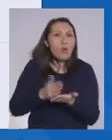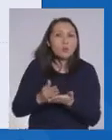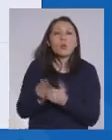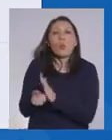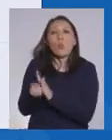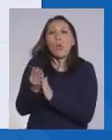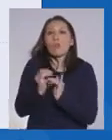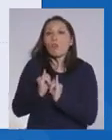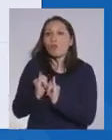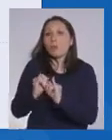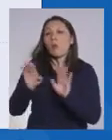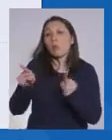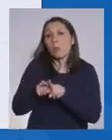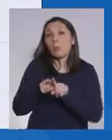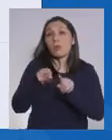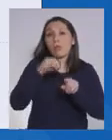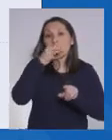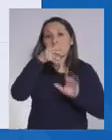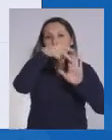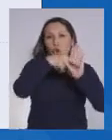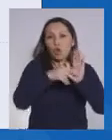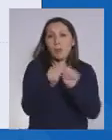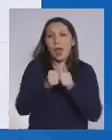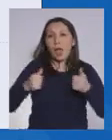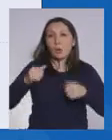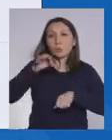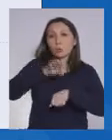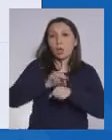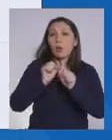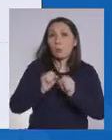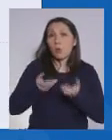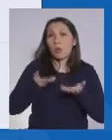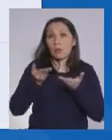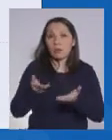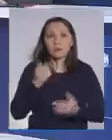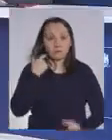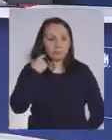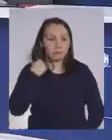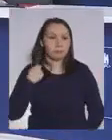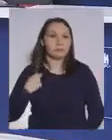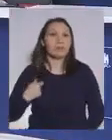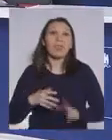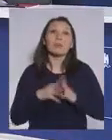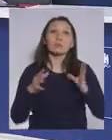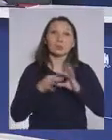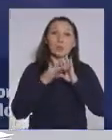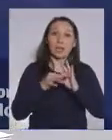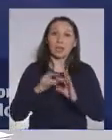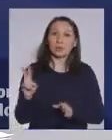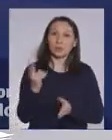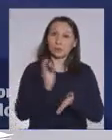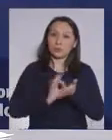actualizando de acuerdo a la instrucción y normativa que la autoridad sanitaria pueda dictar muchas gracias subsecretario en realidad